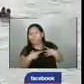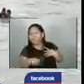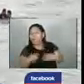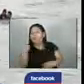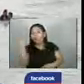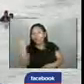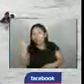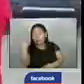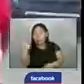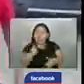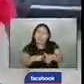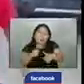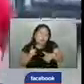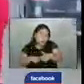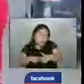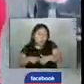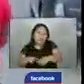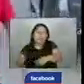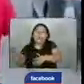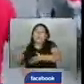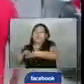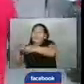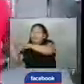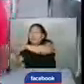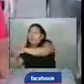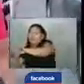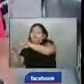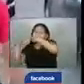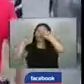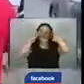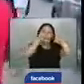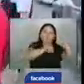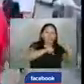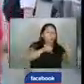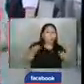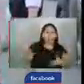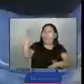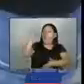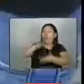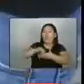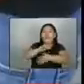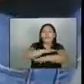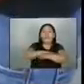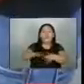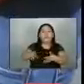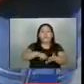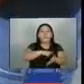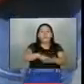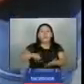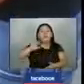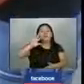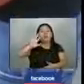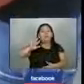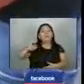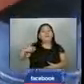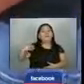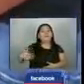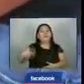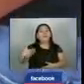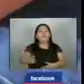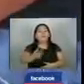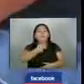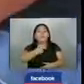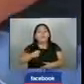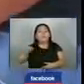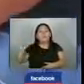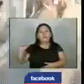requisitos, será deportado y tendrá prohibido ingresar a ese país por cinco años. Aldair Tadeu,